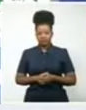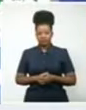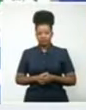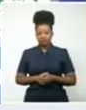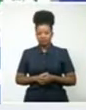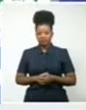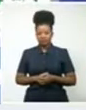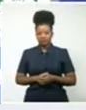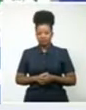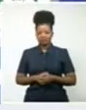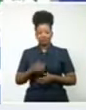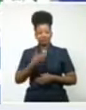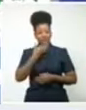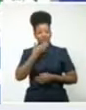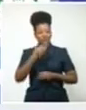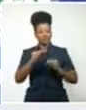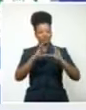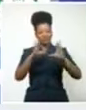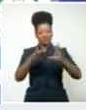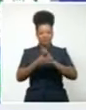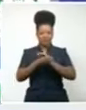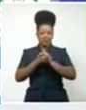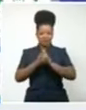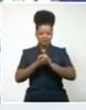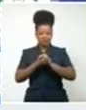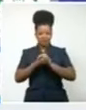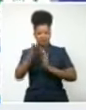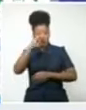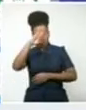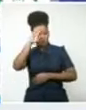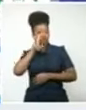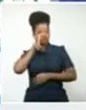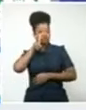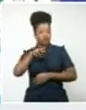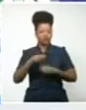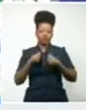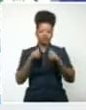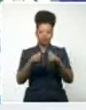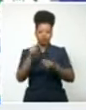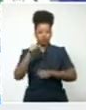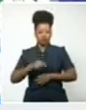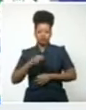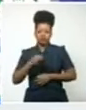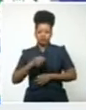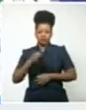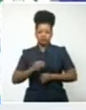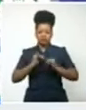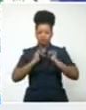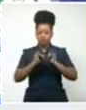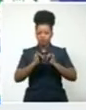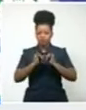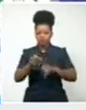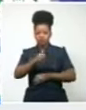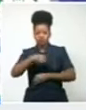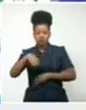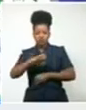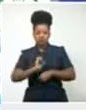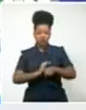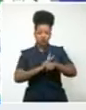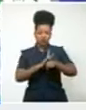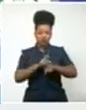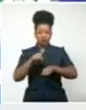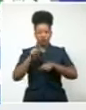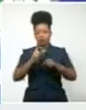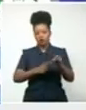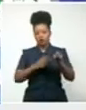Muy buenos días, amigos. Nuestro canal llega hasta ustedes para brindarles una actualización de la situación epidemiológica que enfrenta nuestro país y también